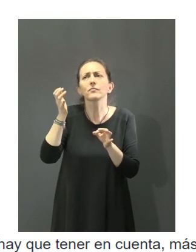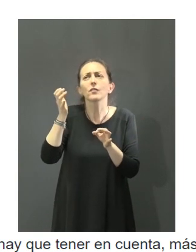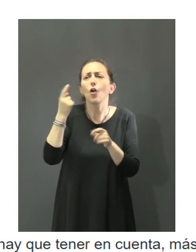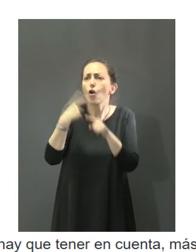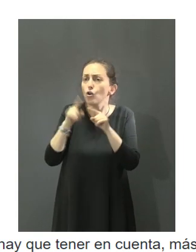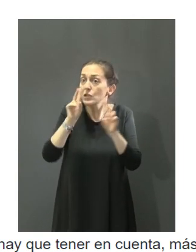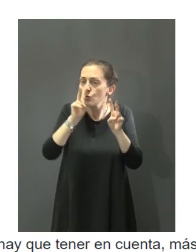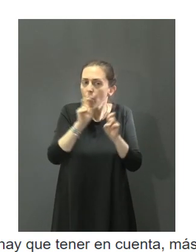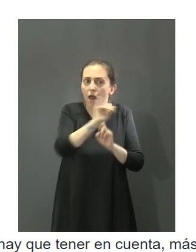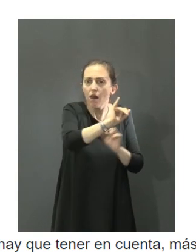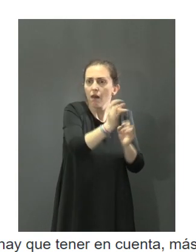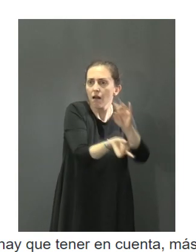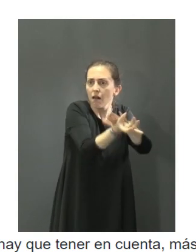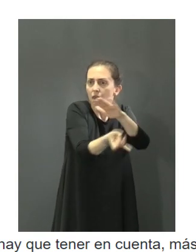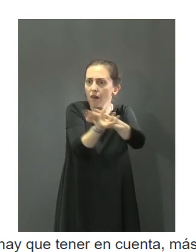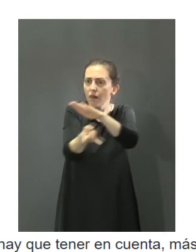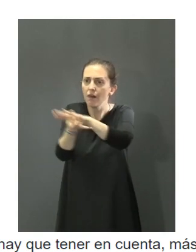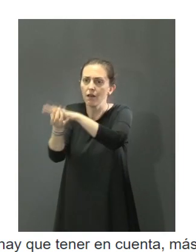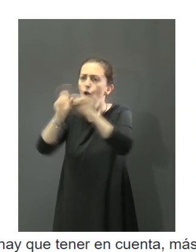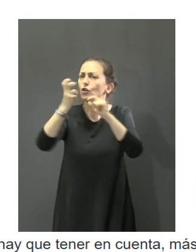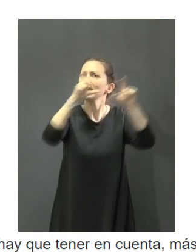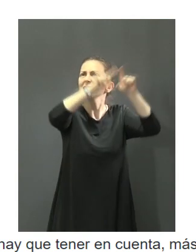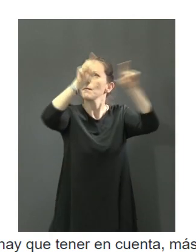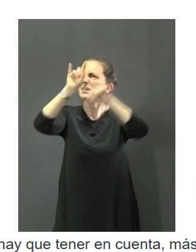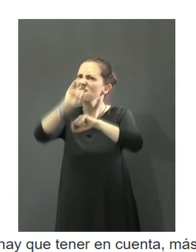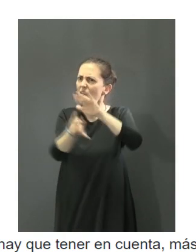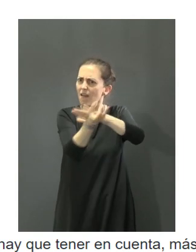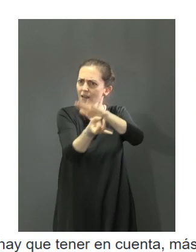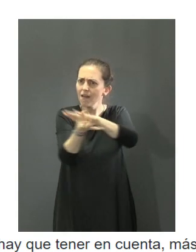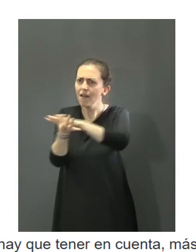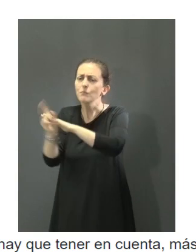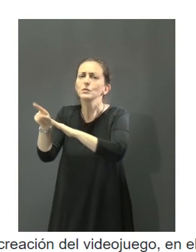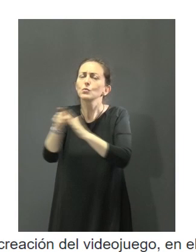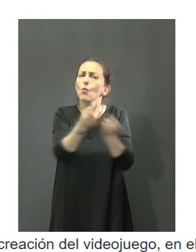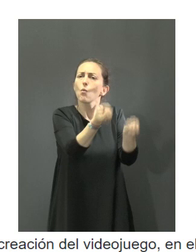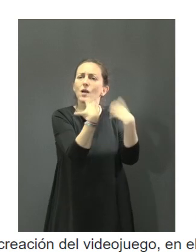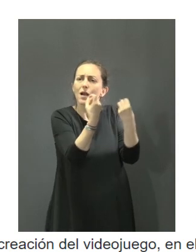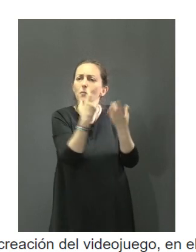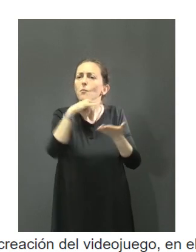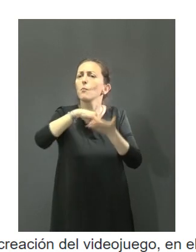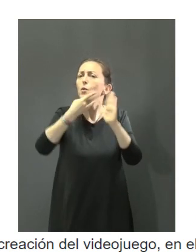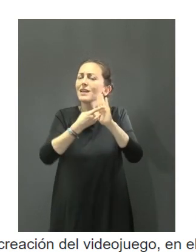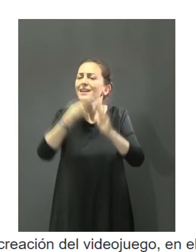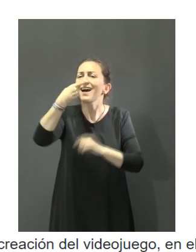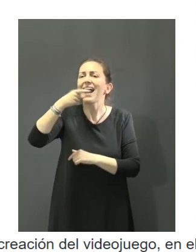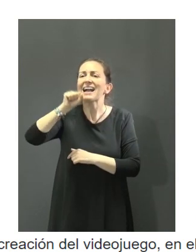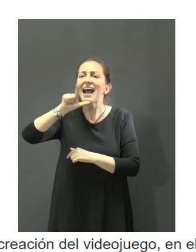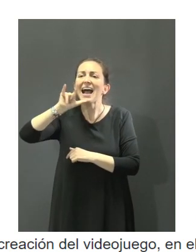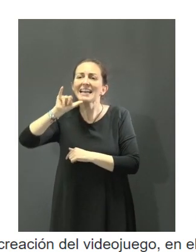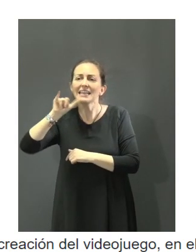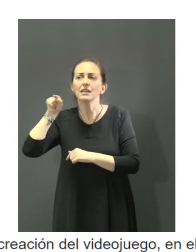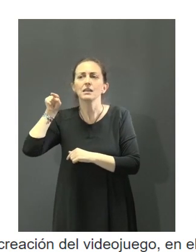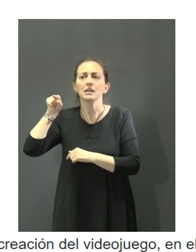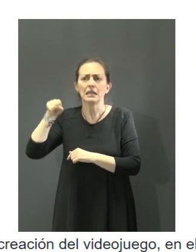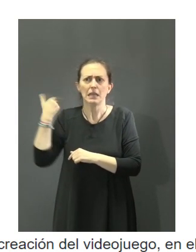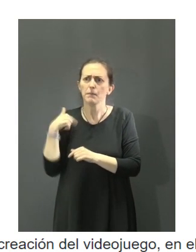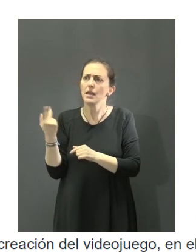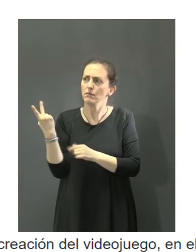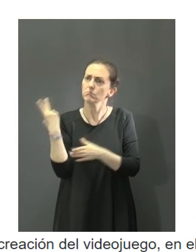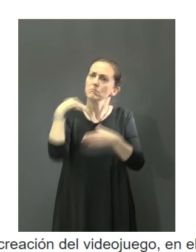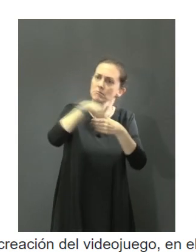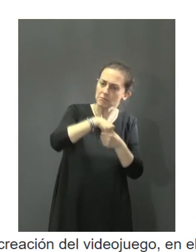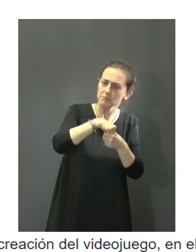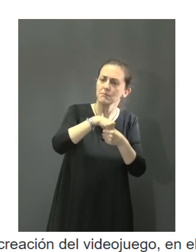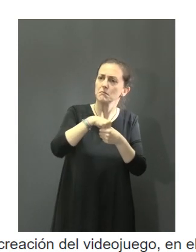van haciendo por parte también de otras entidades. Nos puedes hablar del proyecto Gali, en el que también estuvimos para